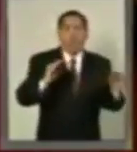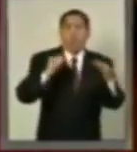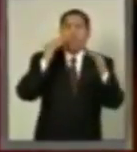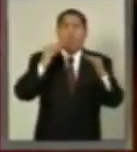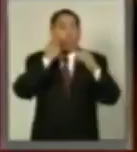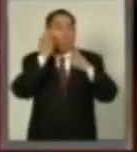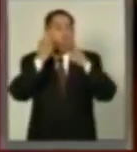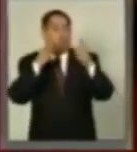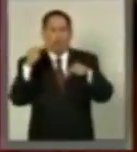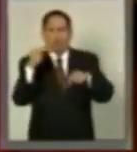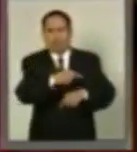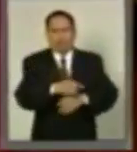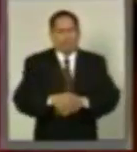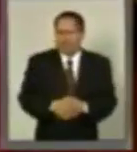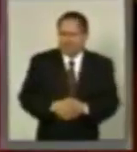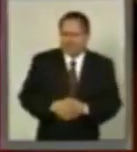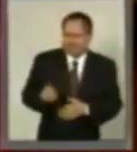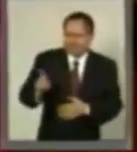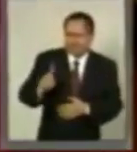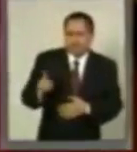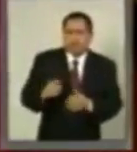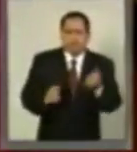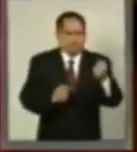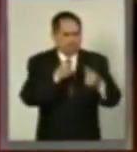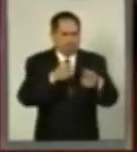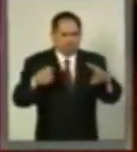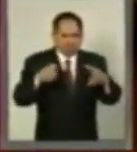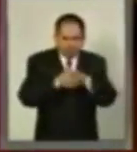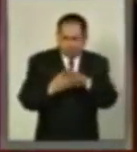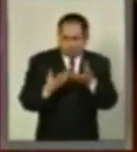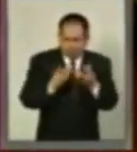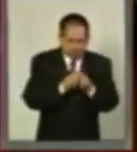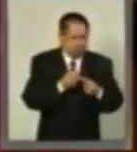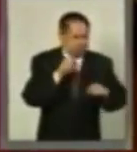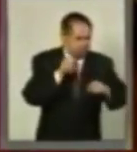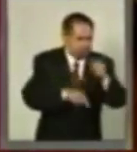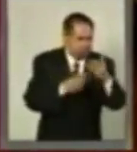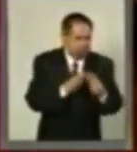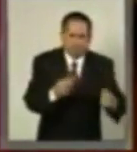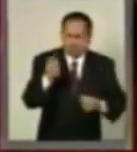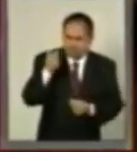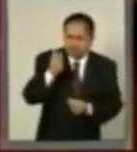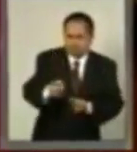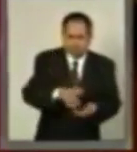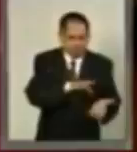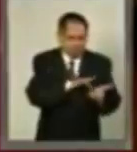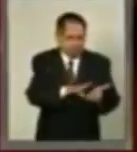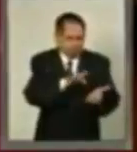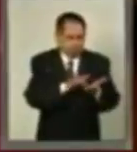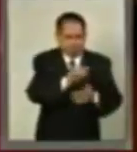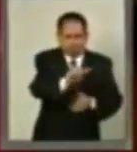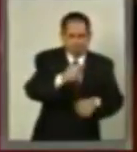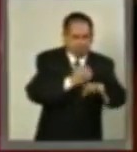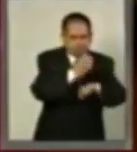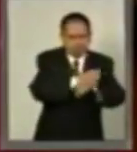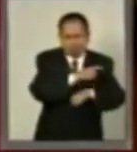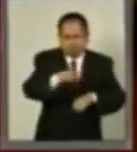país. Yo lo que digo es que tenemos dificultades, lo asumimos y lo estamos enfrentando. Y estamos apoyándoles a las entidades.